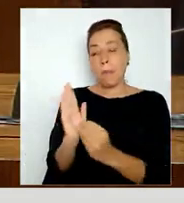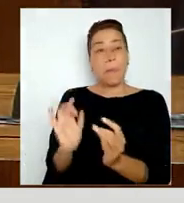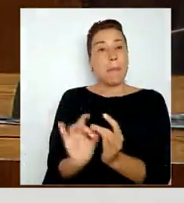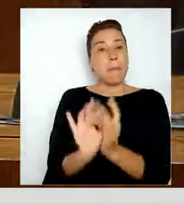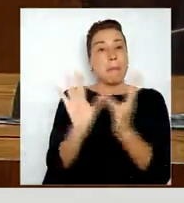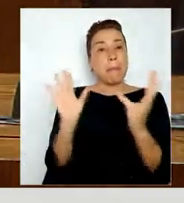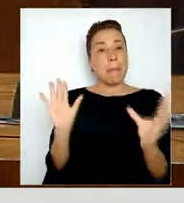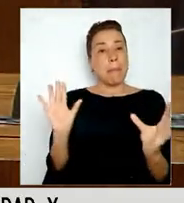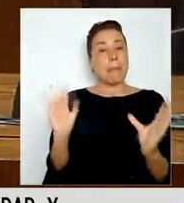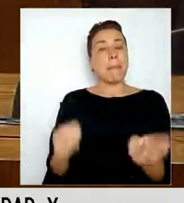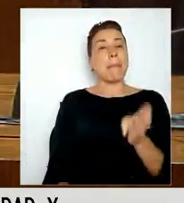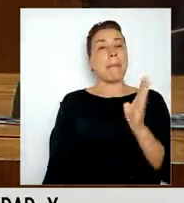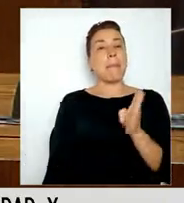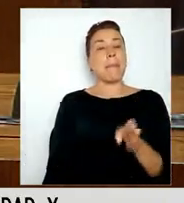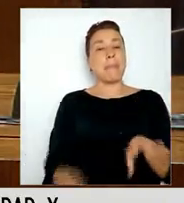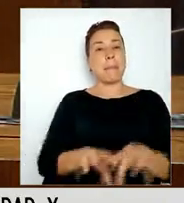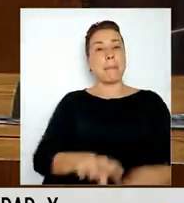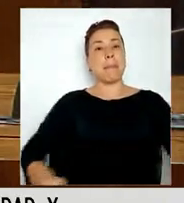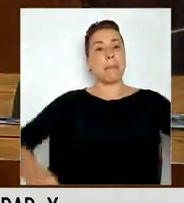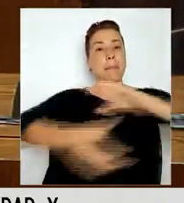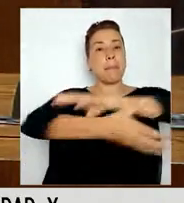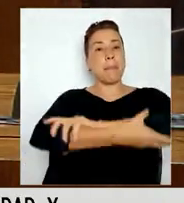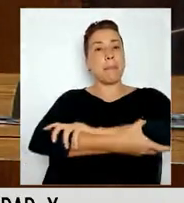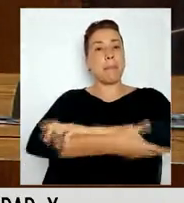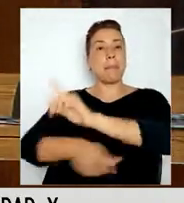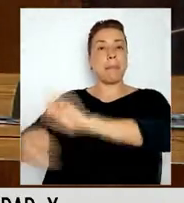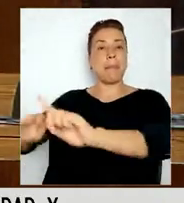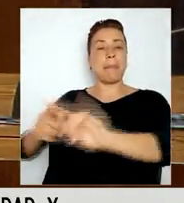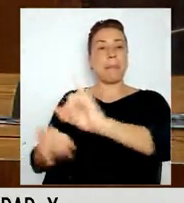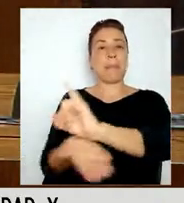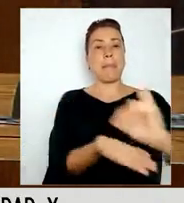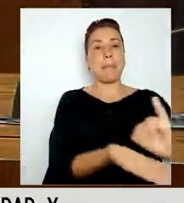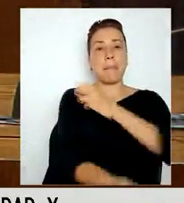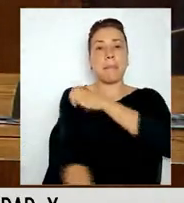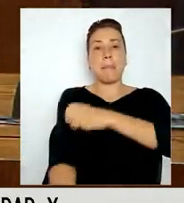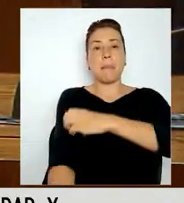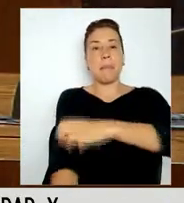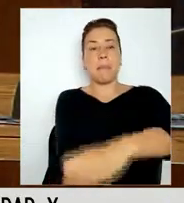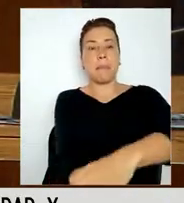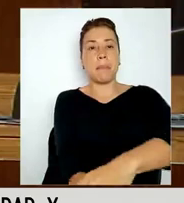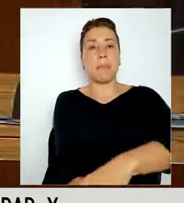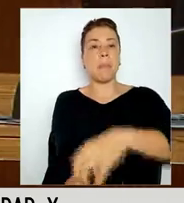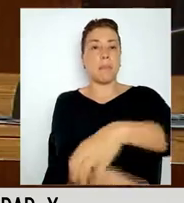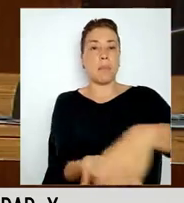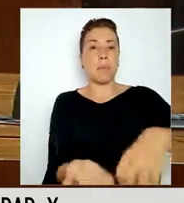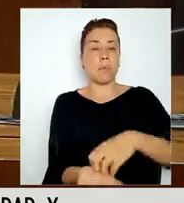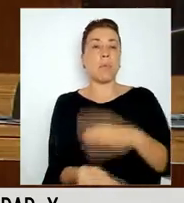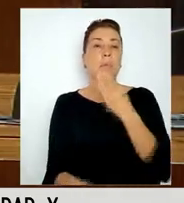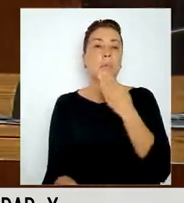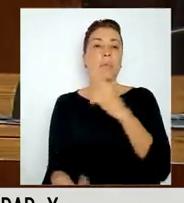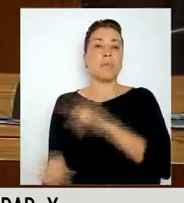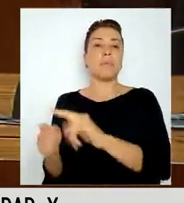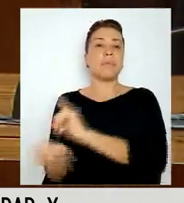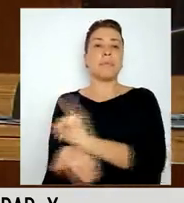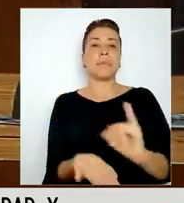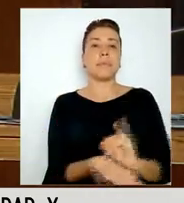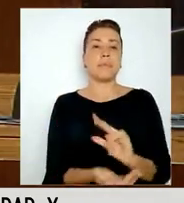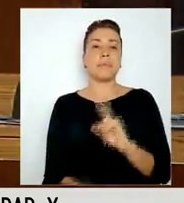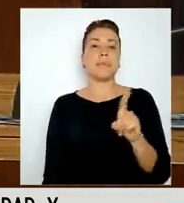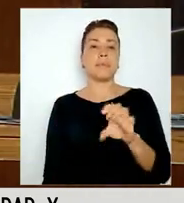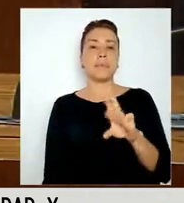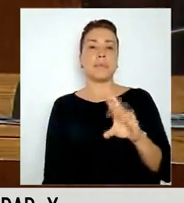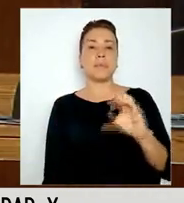hacer convenio con distintos organismos a nivel regional comunal y también instituciones como sercotec que tiene alta presencia